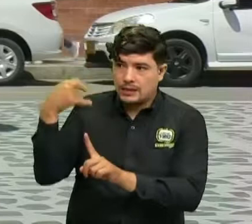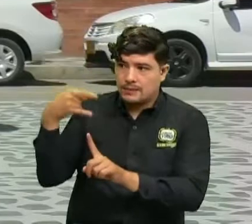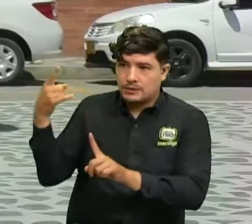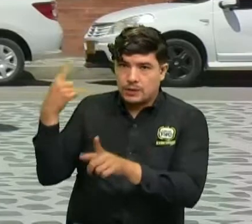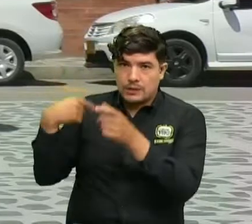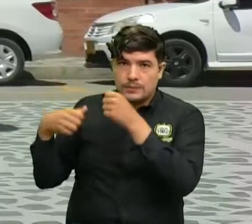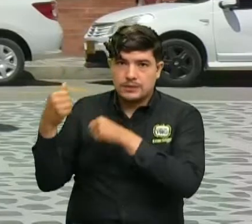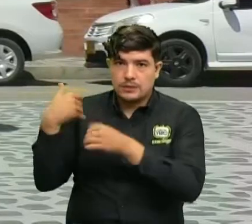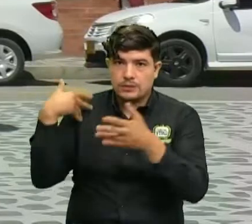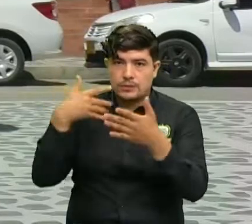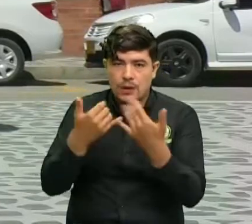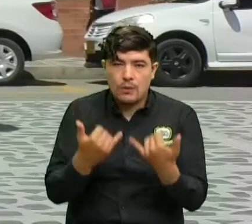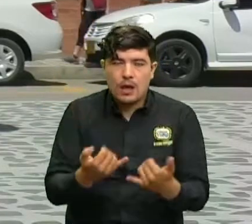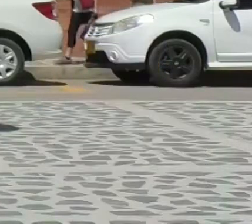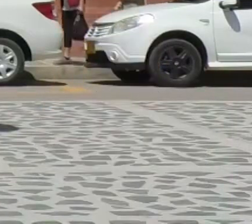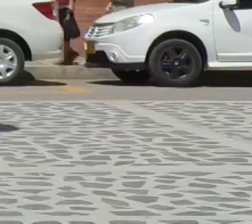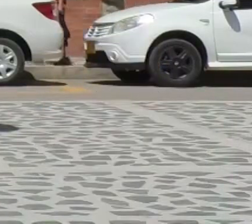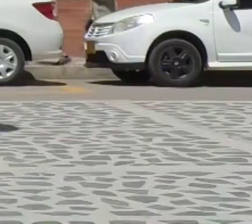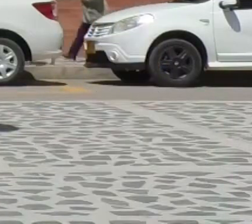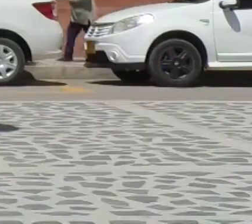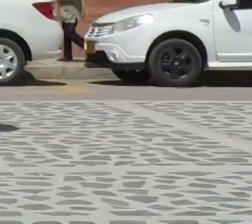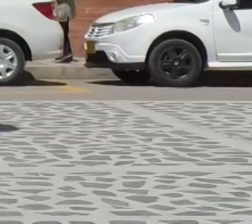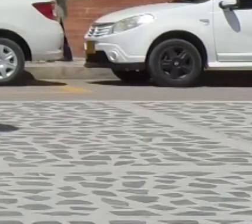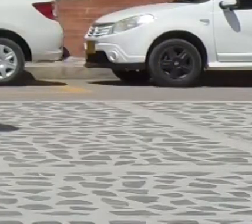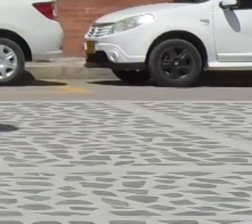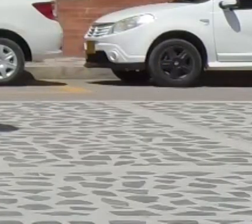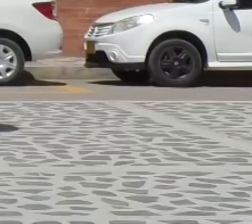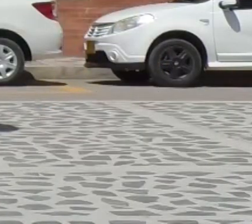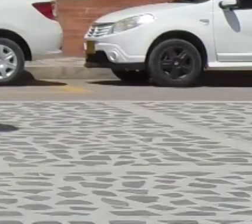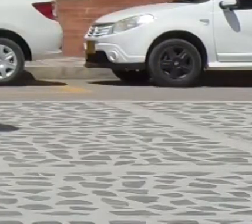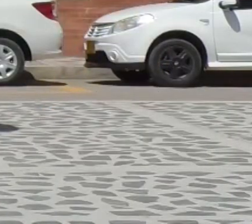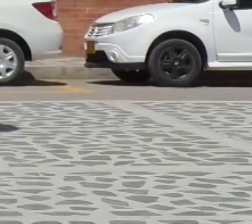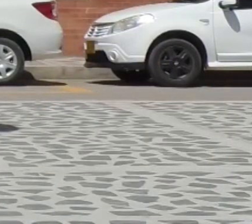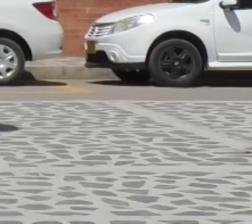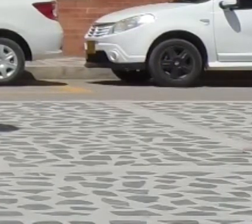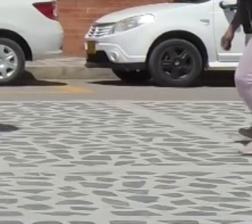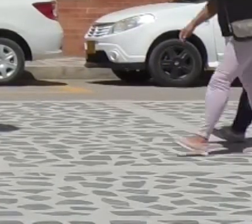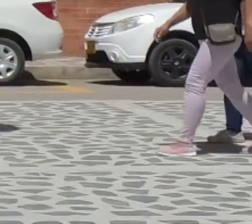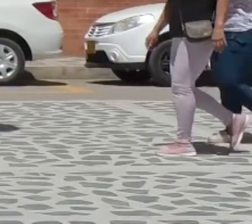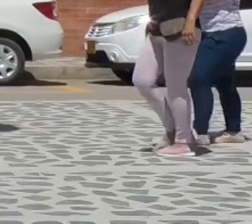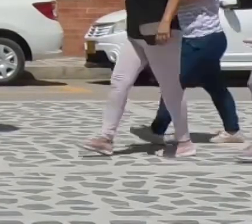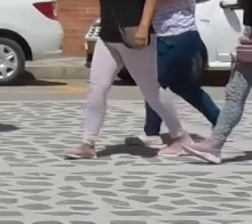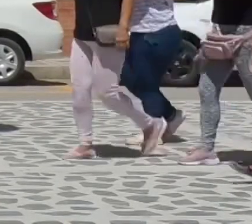salud de este municipio desde málaga pedro manrique para oriente noticias estamos informando